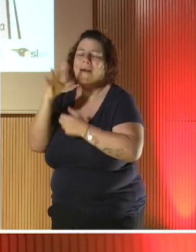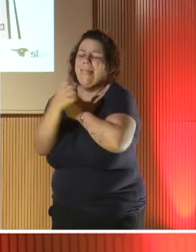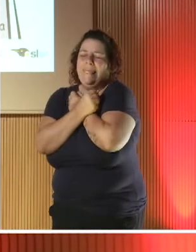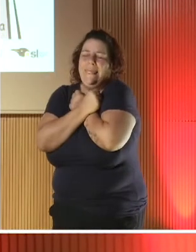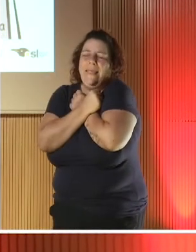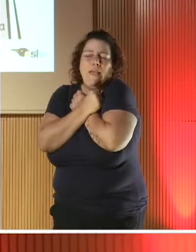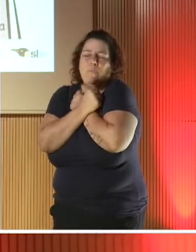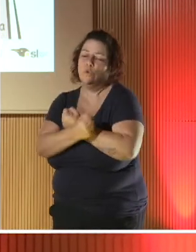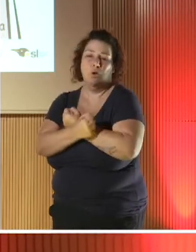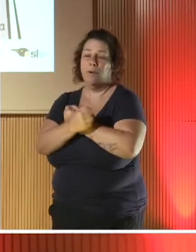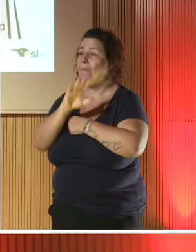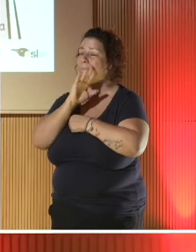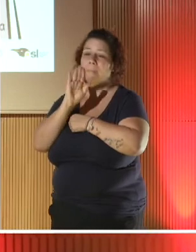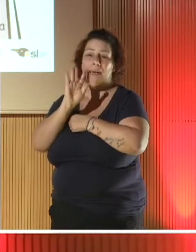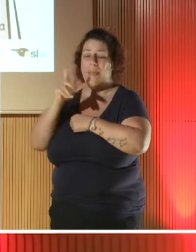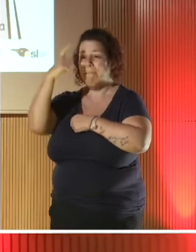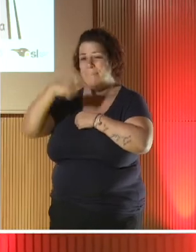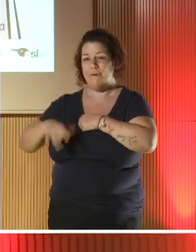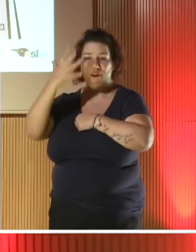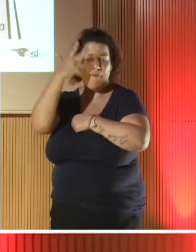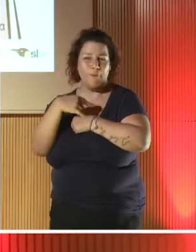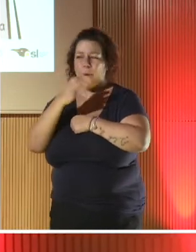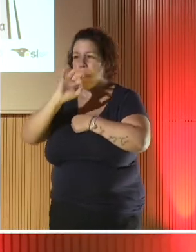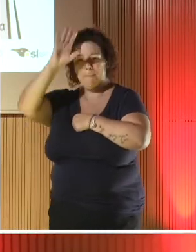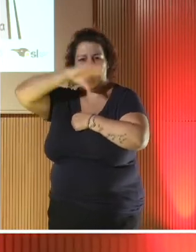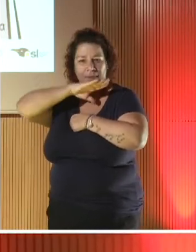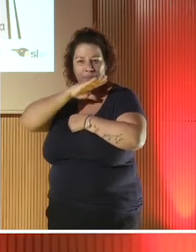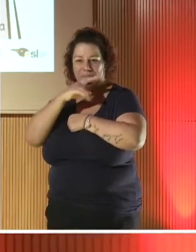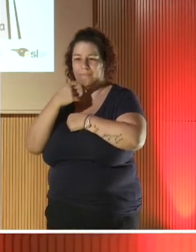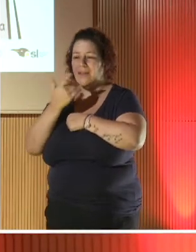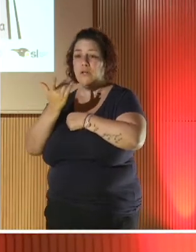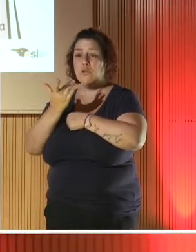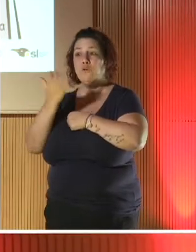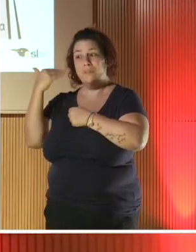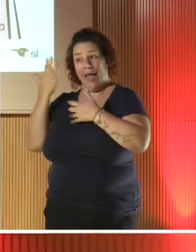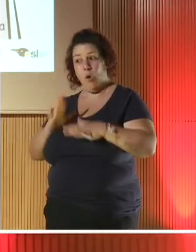mucho. Mamá, eres mi persona favorita. O papá, ¿tú qué edad tenías cuando eras joven?